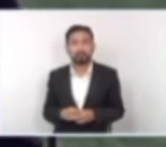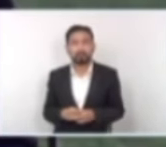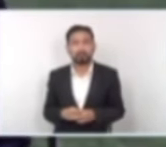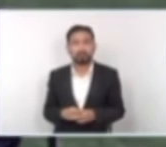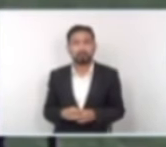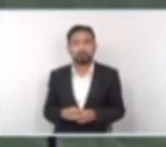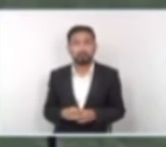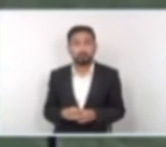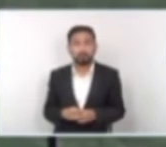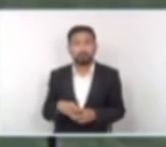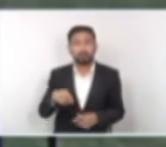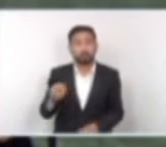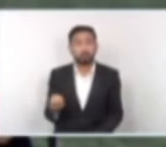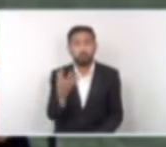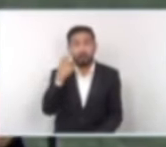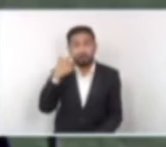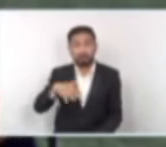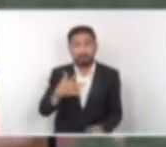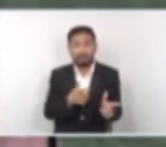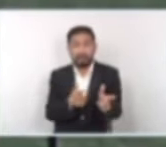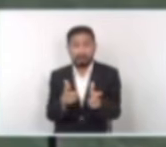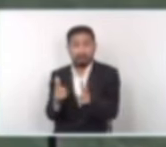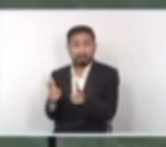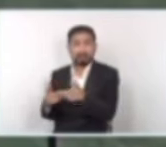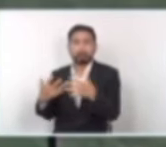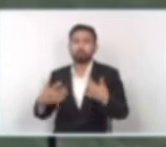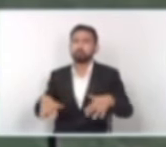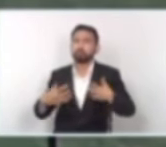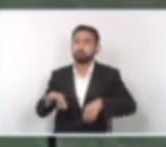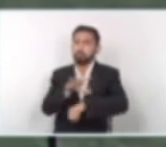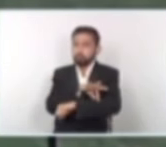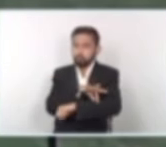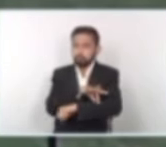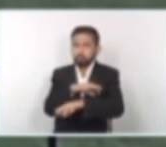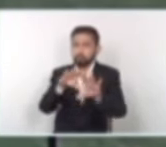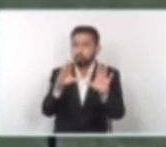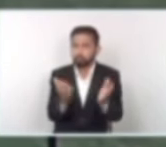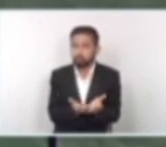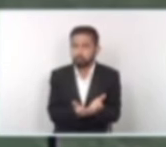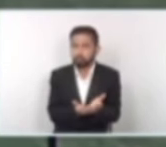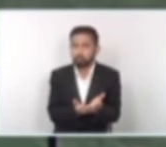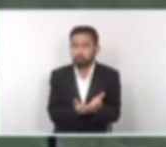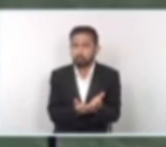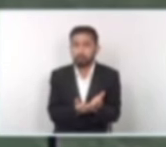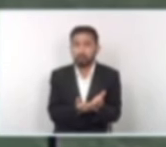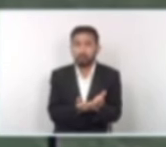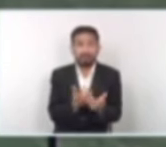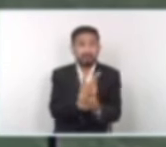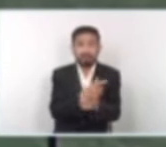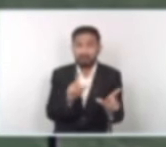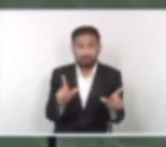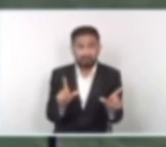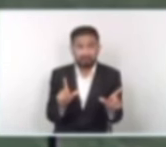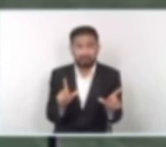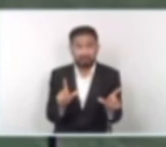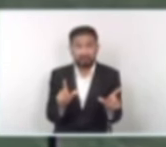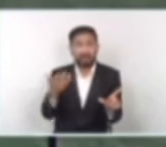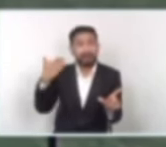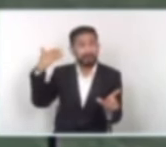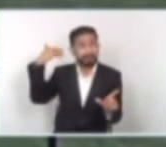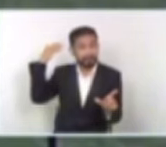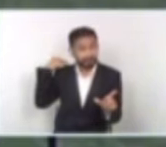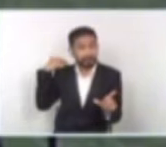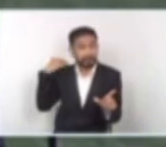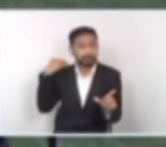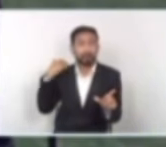Las nuevas amenazas de guerras continúan. Cuando el mundo libre se volvió libre, fue gracias a sus